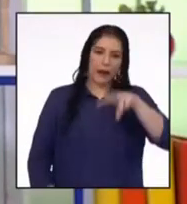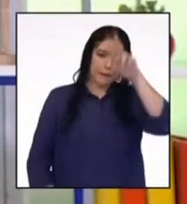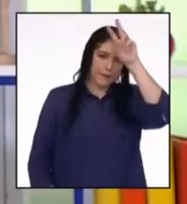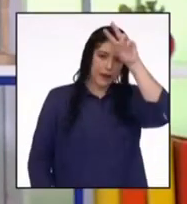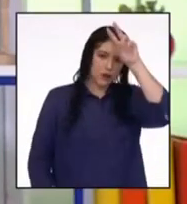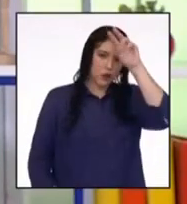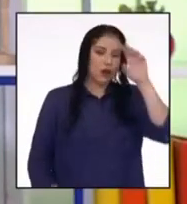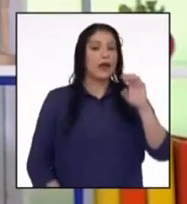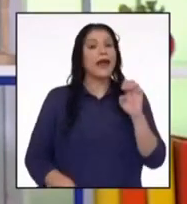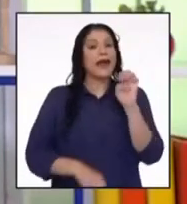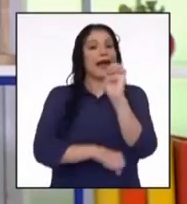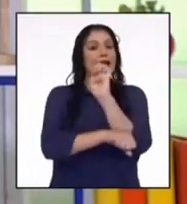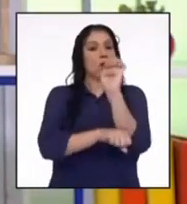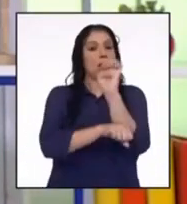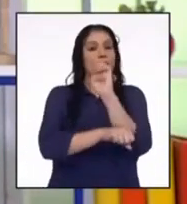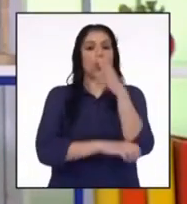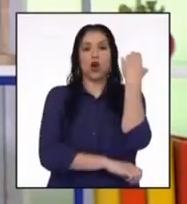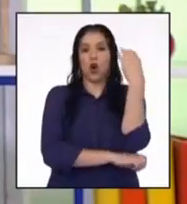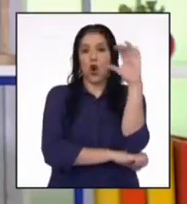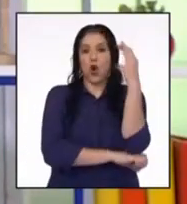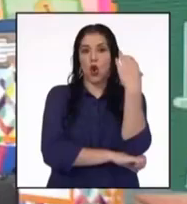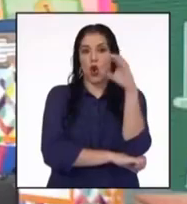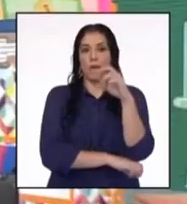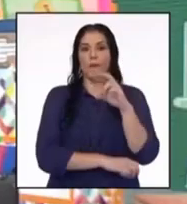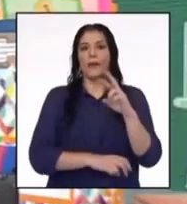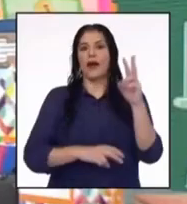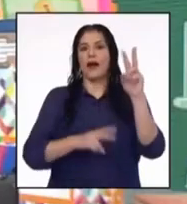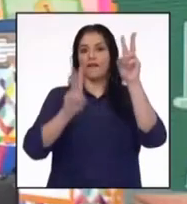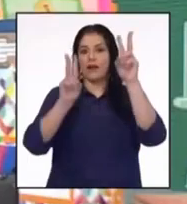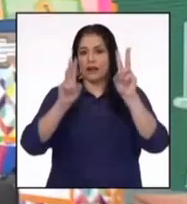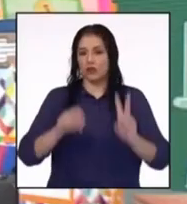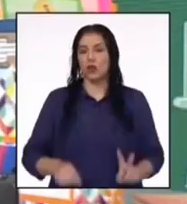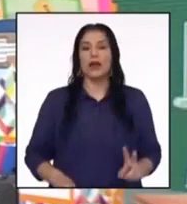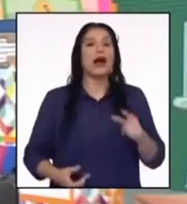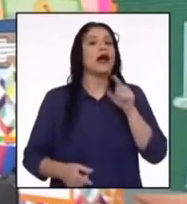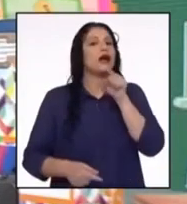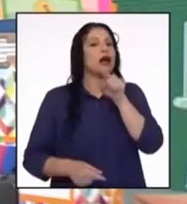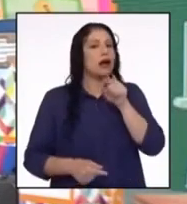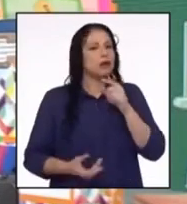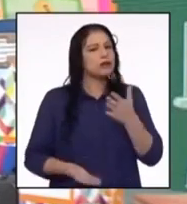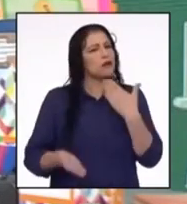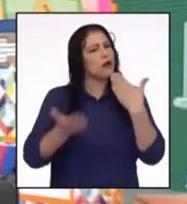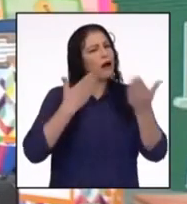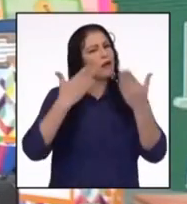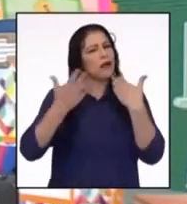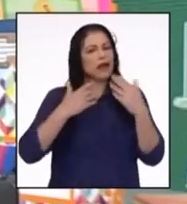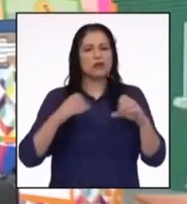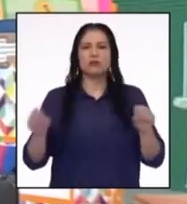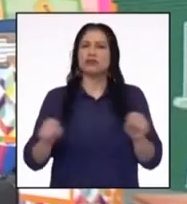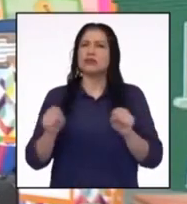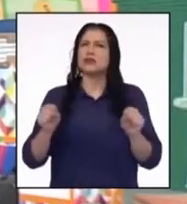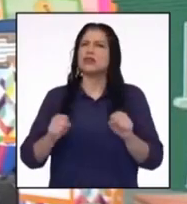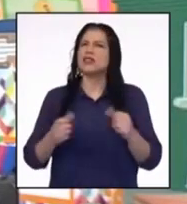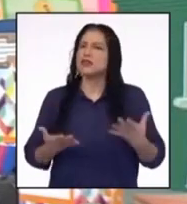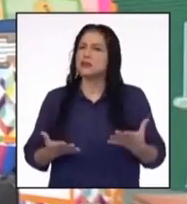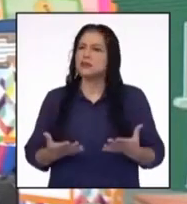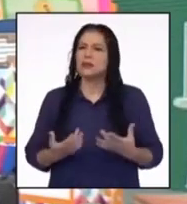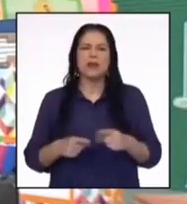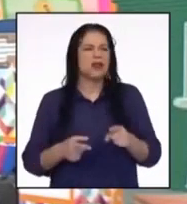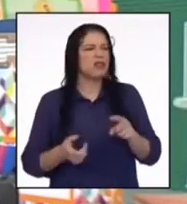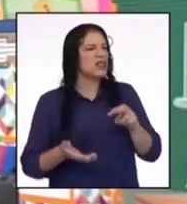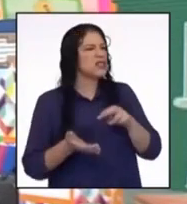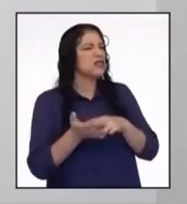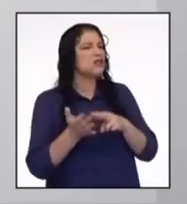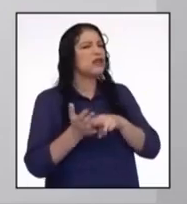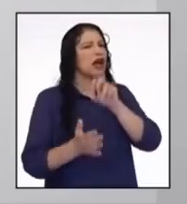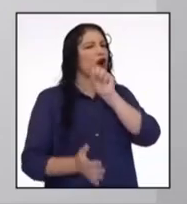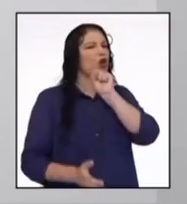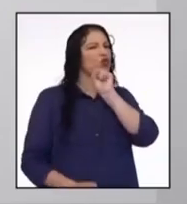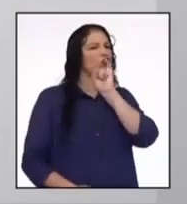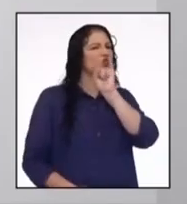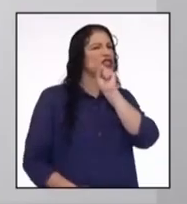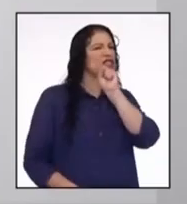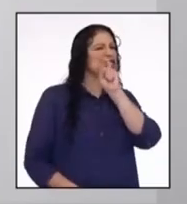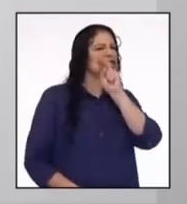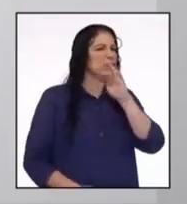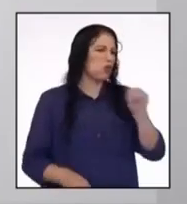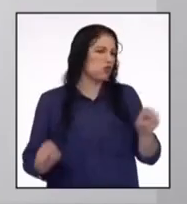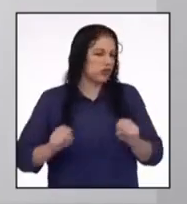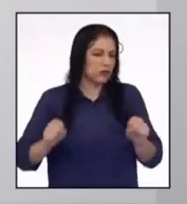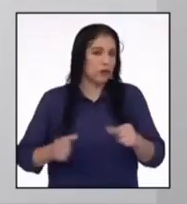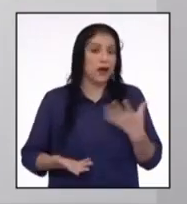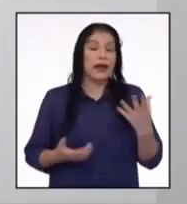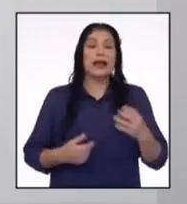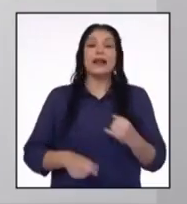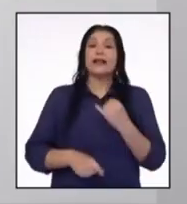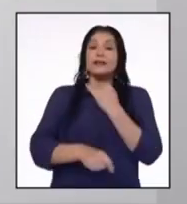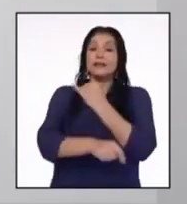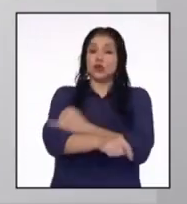Perú, Ecuador, Colombia y Venezuela. Profesora, hemos estado hablando de sismos, pero ¿qué es un sismo? El Instituto